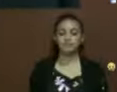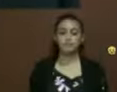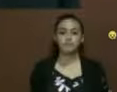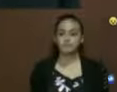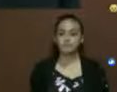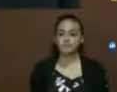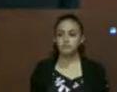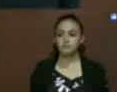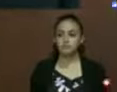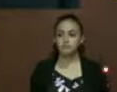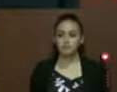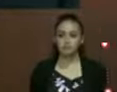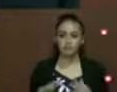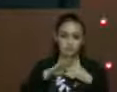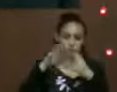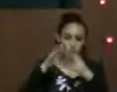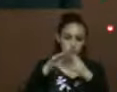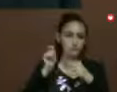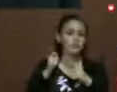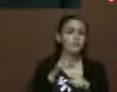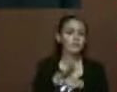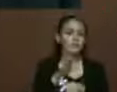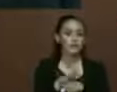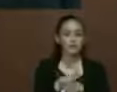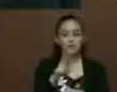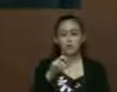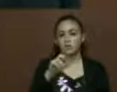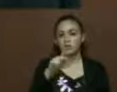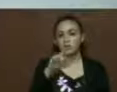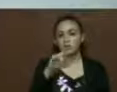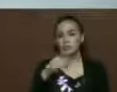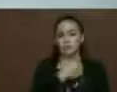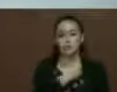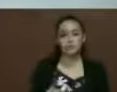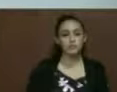¿De la migración y de las remesas y de las palomas mensajeras?